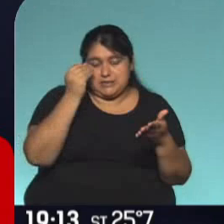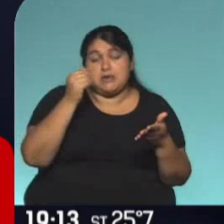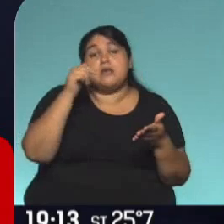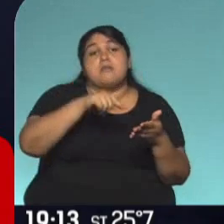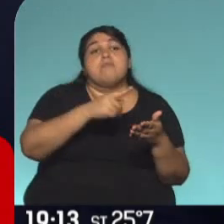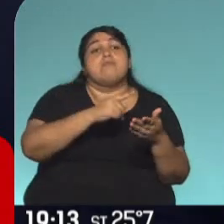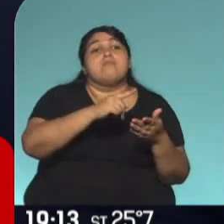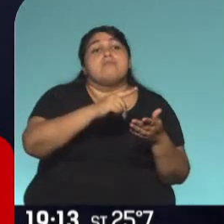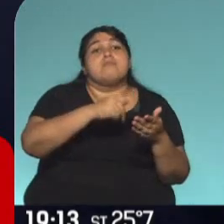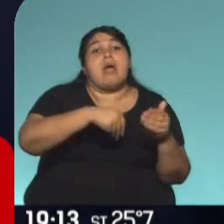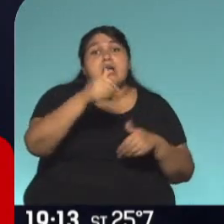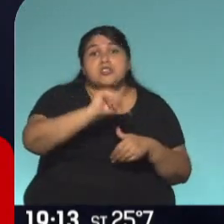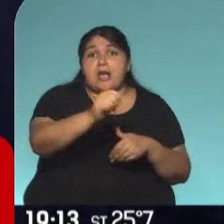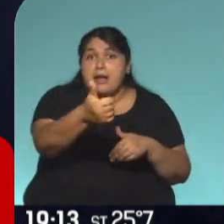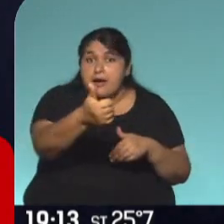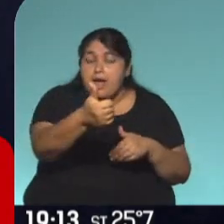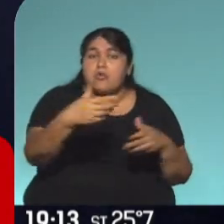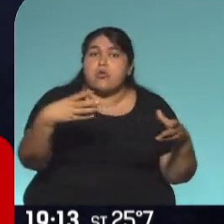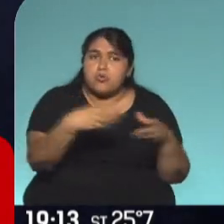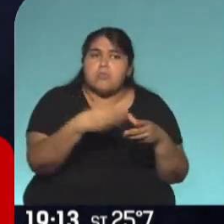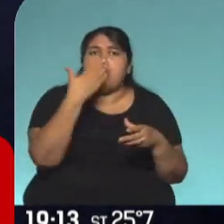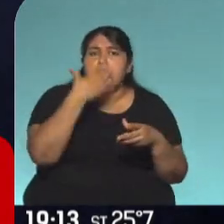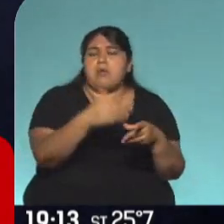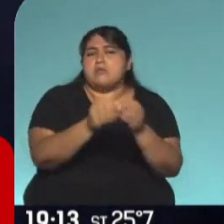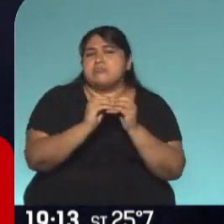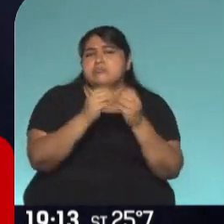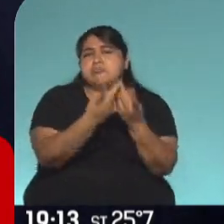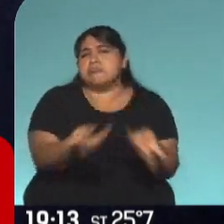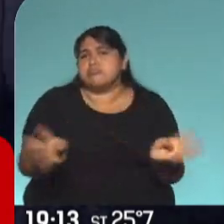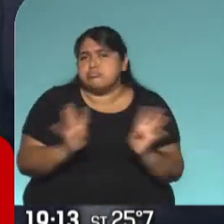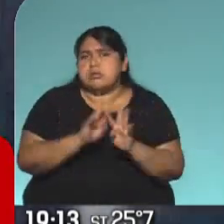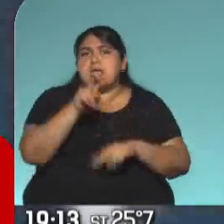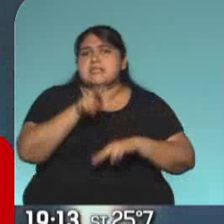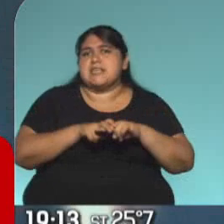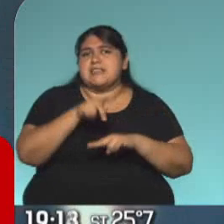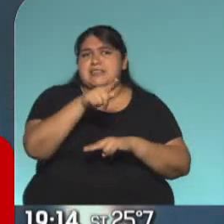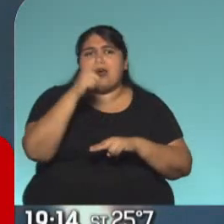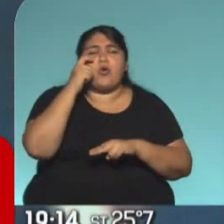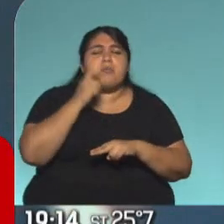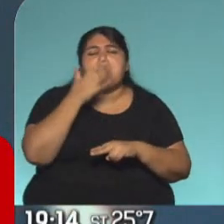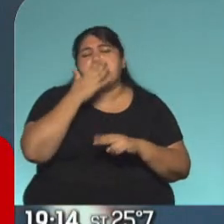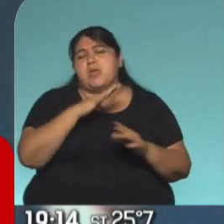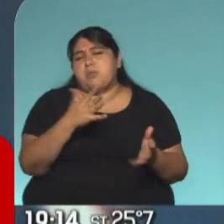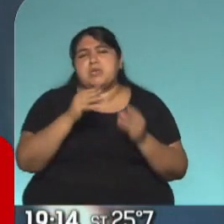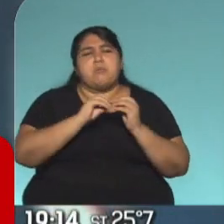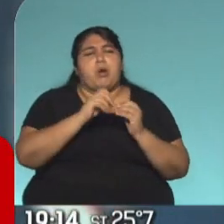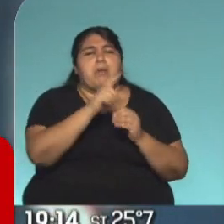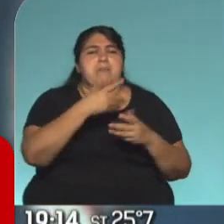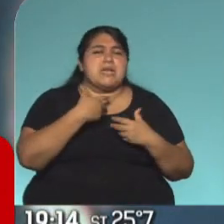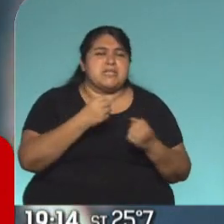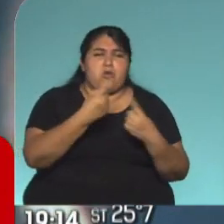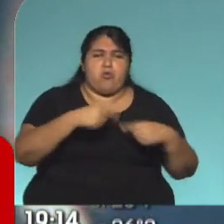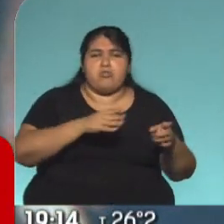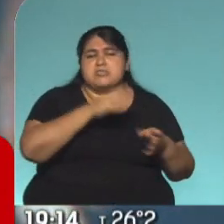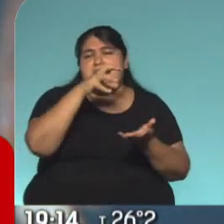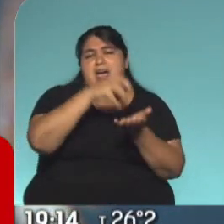ganaron las elecciones y se reunificó el bloque, hubo una reunión y ahí sentado estuvo Carlos Menem. Después, por cuestiones de salud, iba muy poco al Senado, por decir que no iba